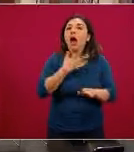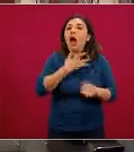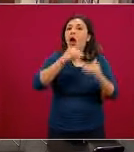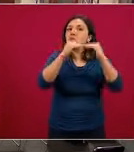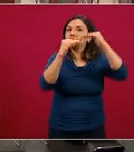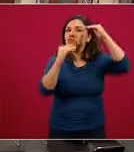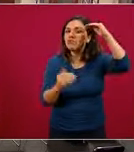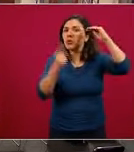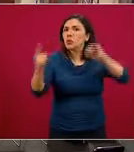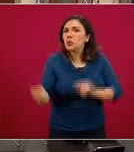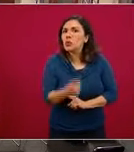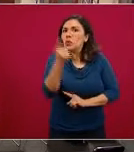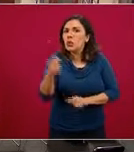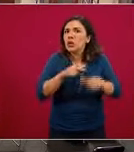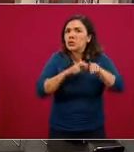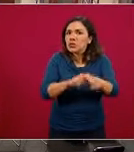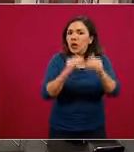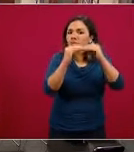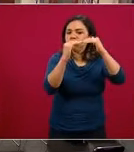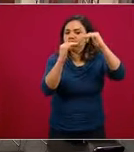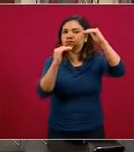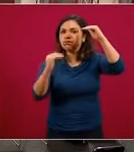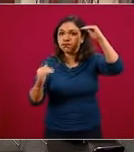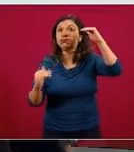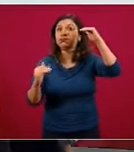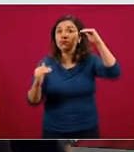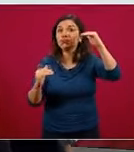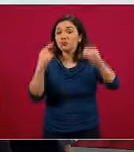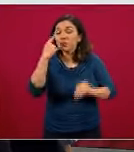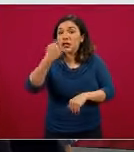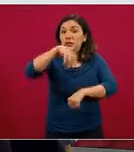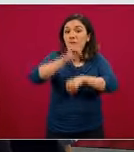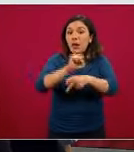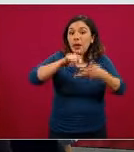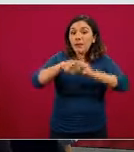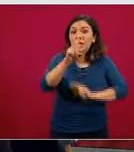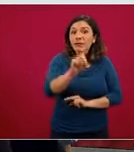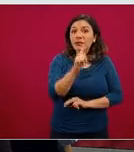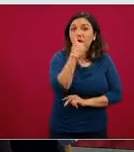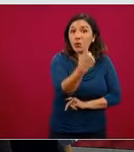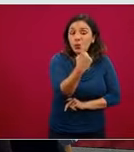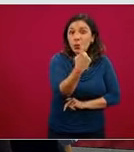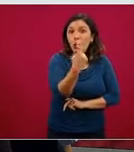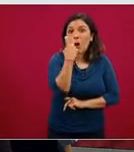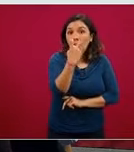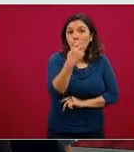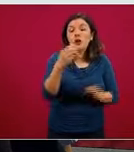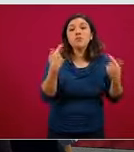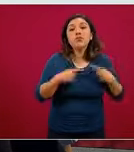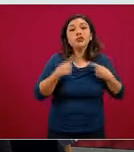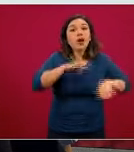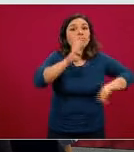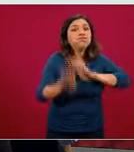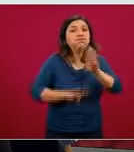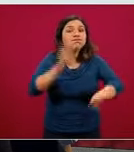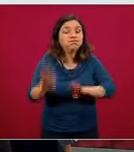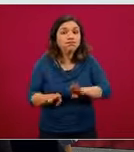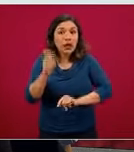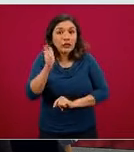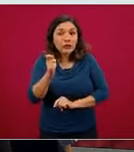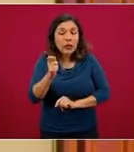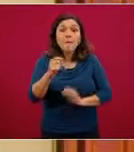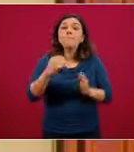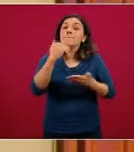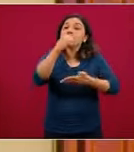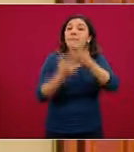una continuidad del mismo, una tendencia descendente desde la semana 31 de las defunciones, siendo de